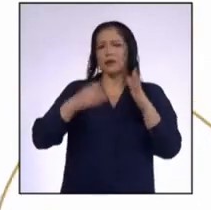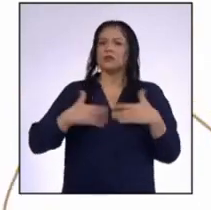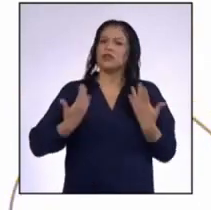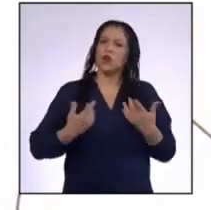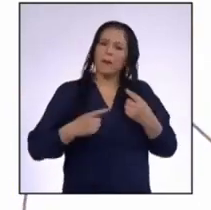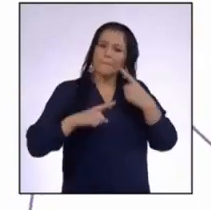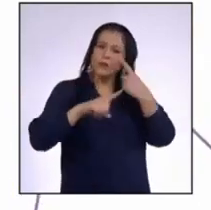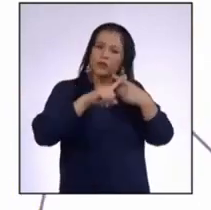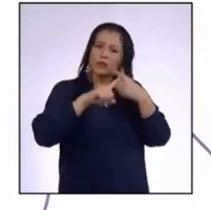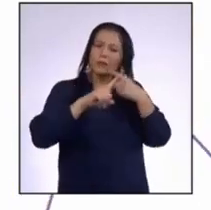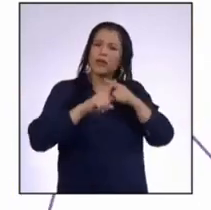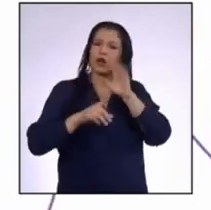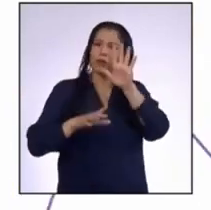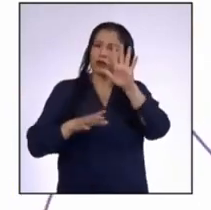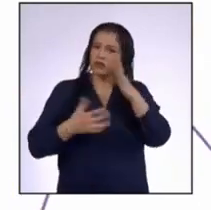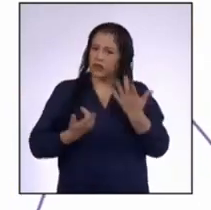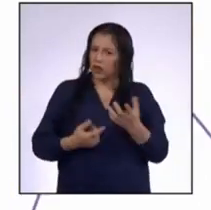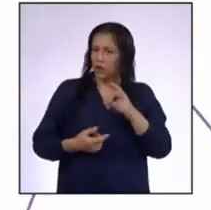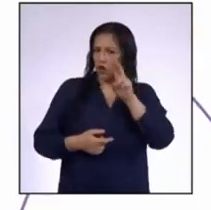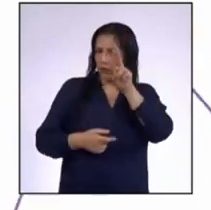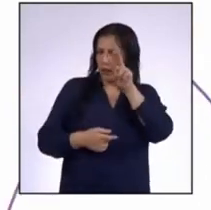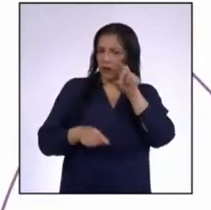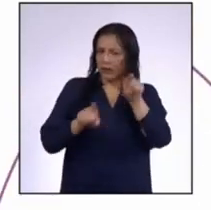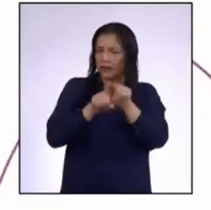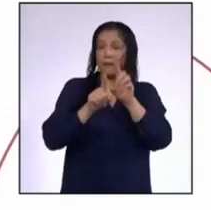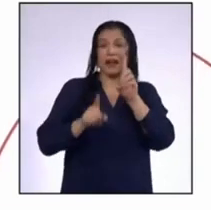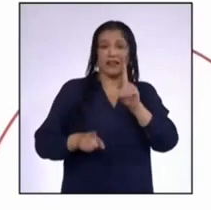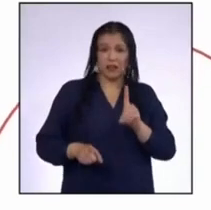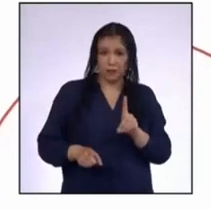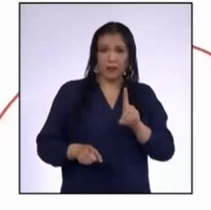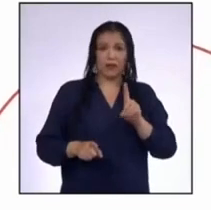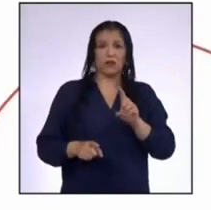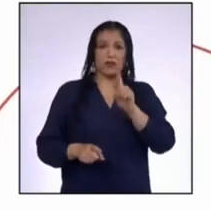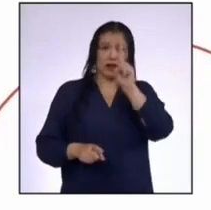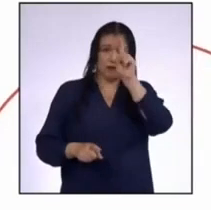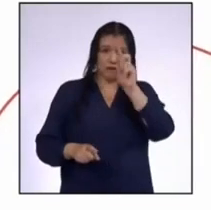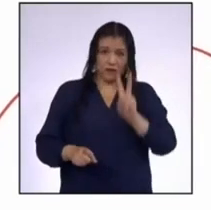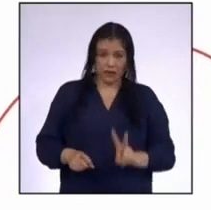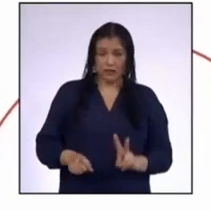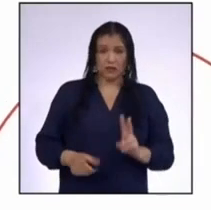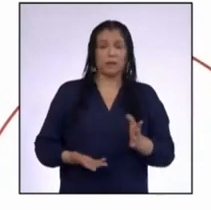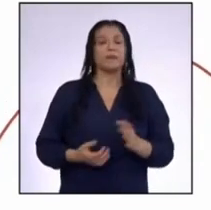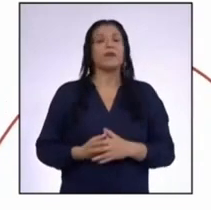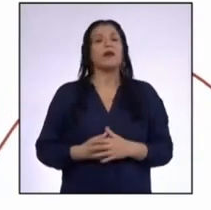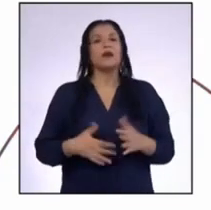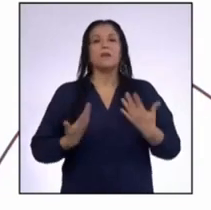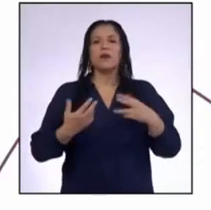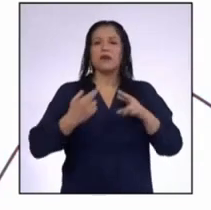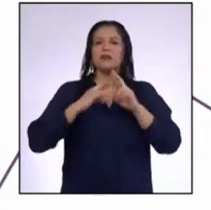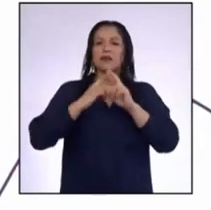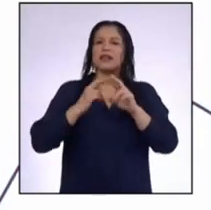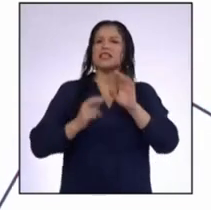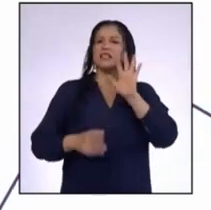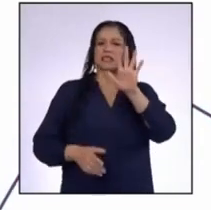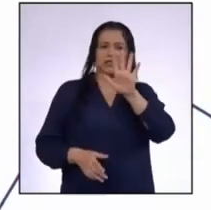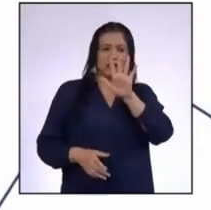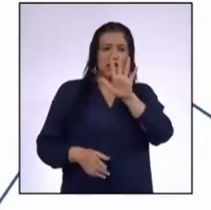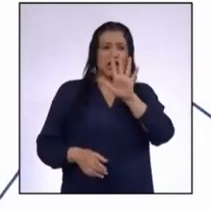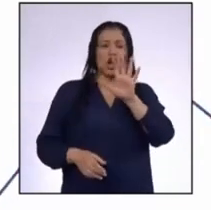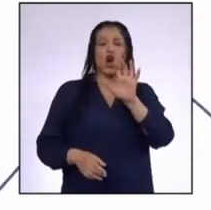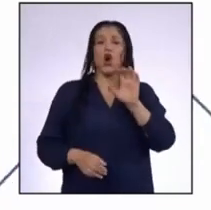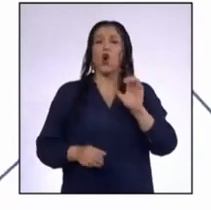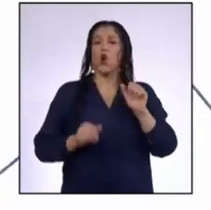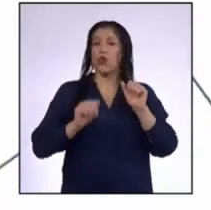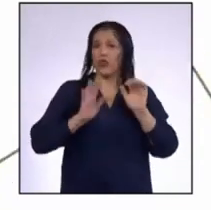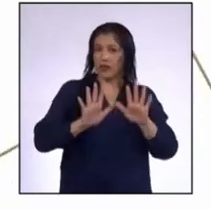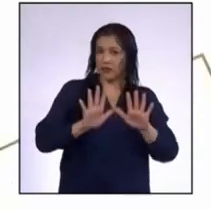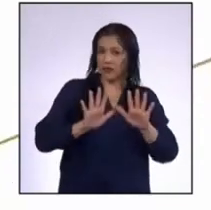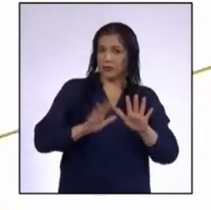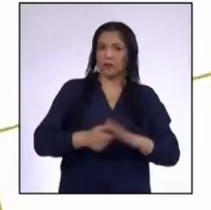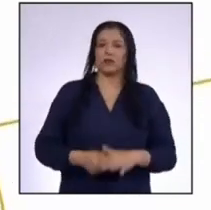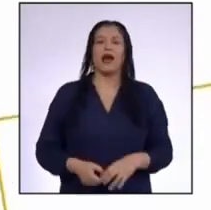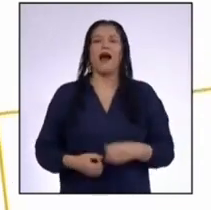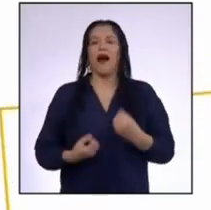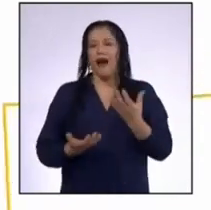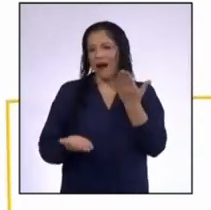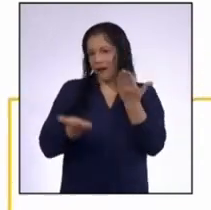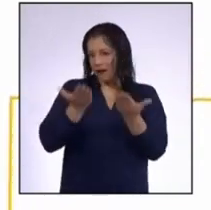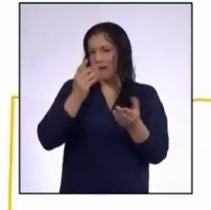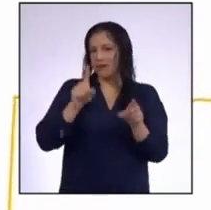multiplico por 5 al numerador y al denominador de la fracción un medio, obtengo 5 décimos que es su equivalente. Ya